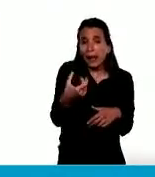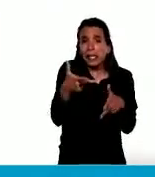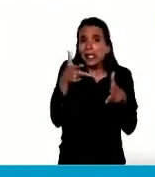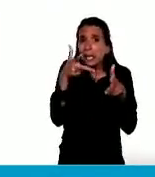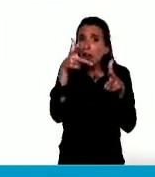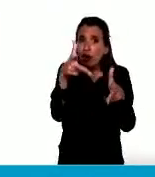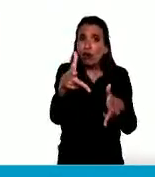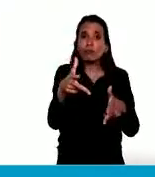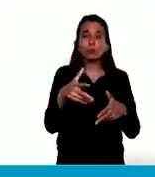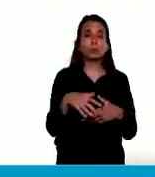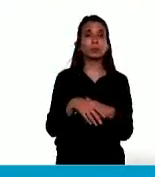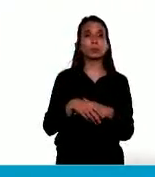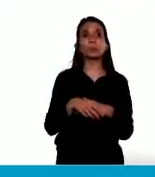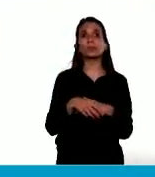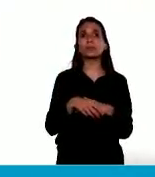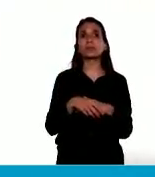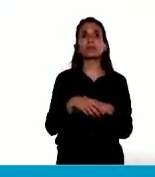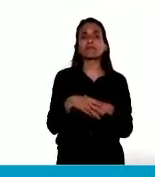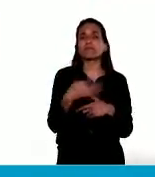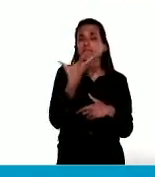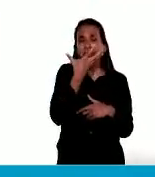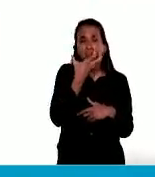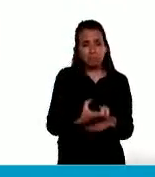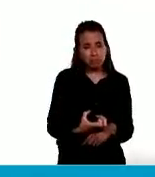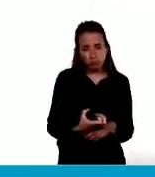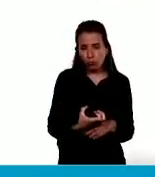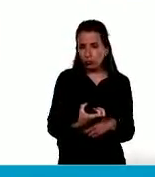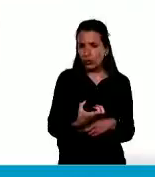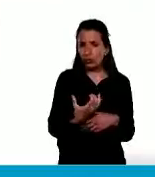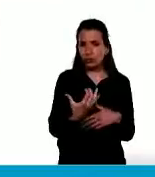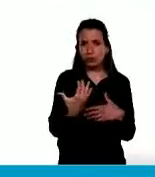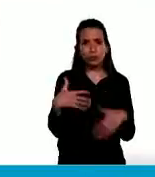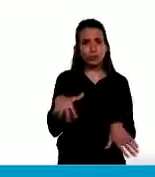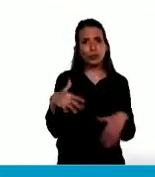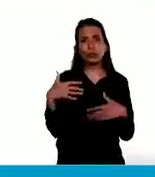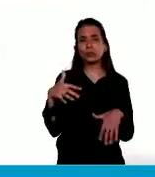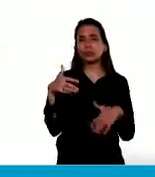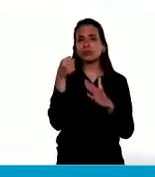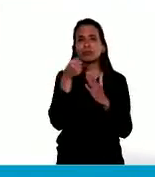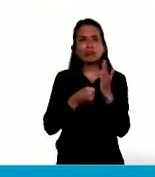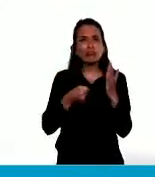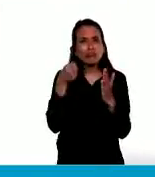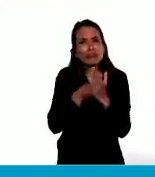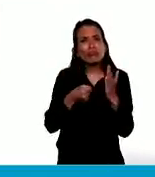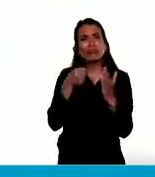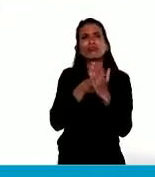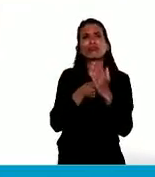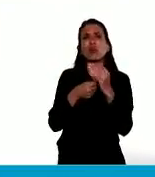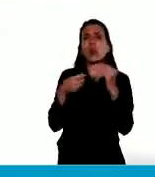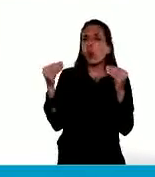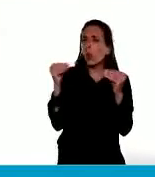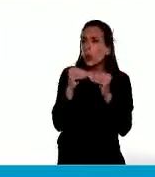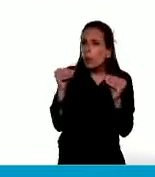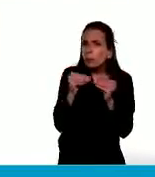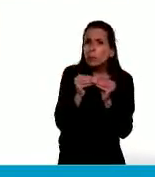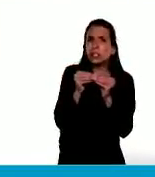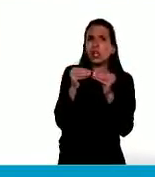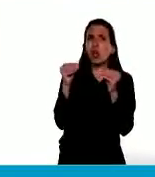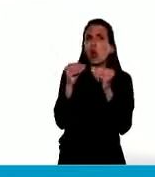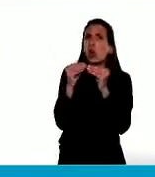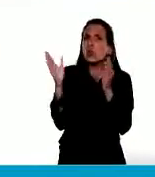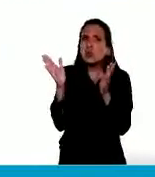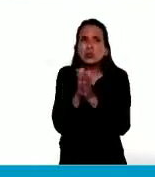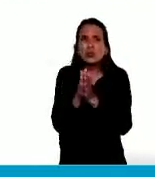decir que me da mucha tristeza escuchar a un puñado de diputadas y diputados de Justa por el Cambio en